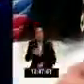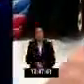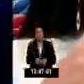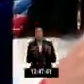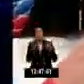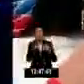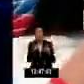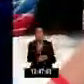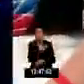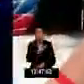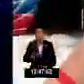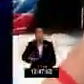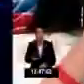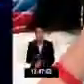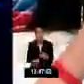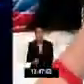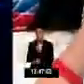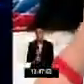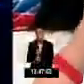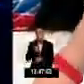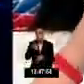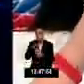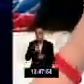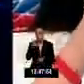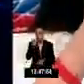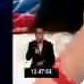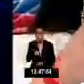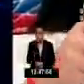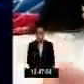también fue parte la actual presidenta tiene atamaint cristian hidalgo desde televisión